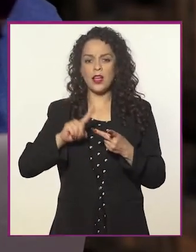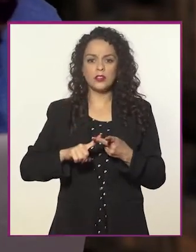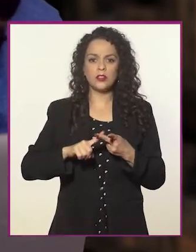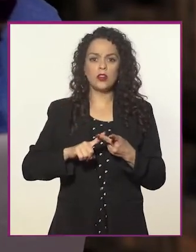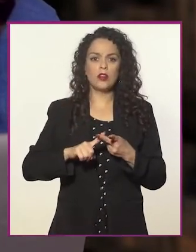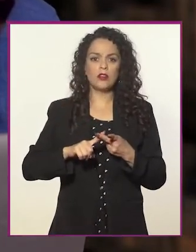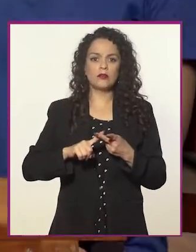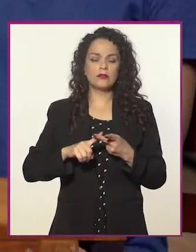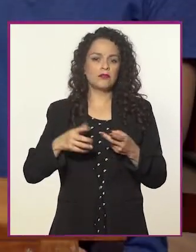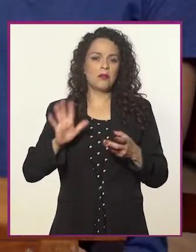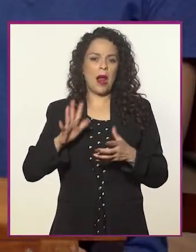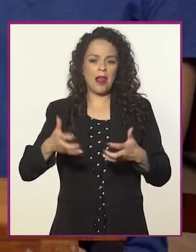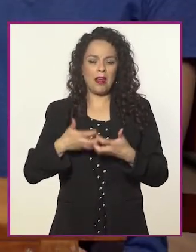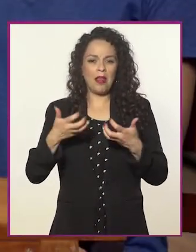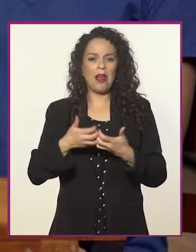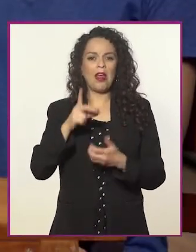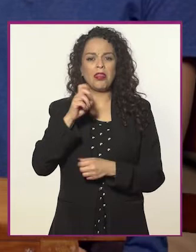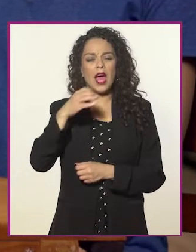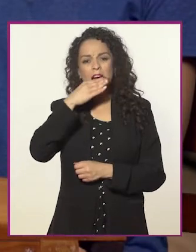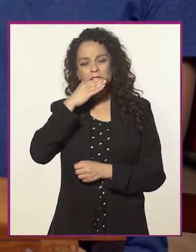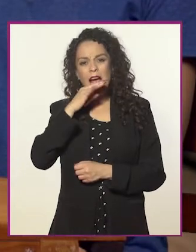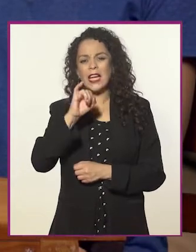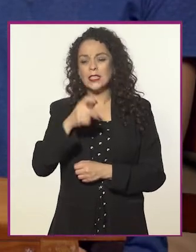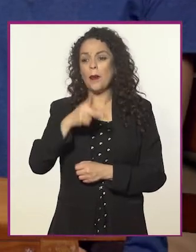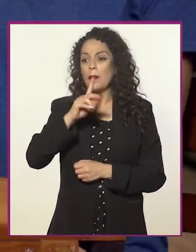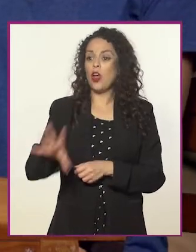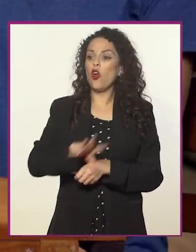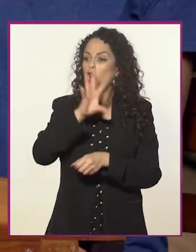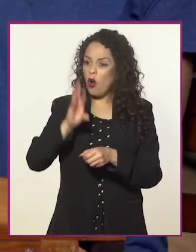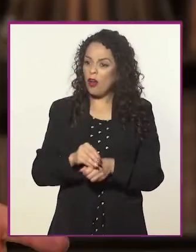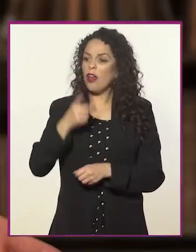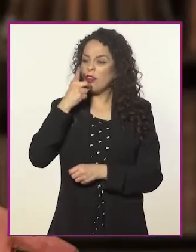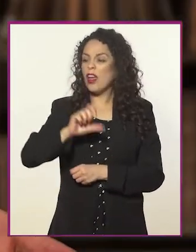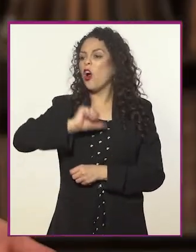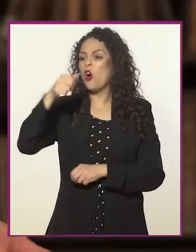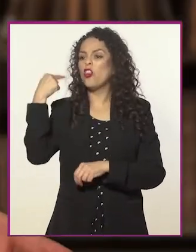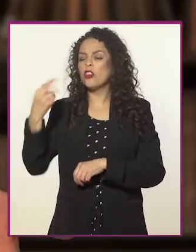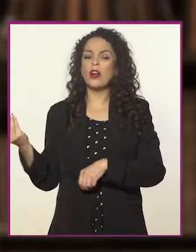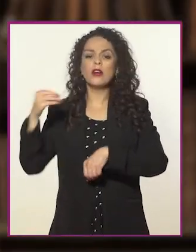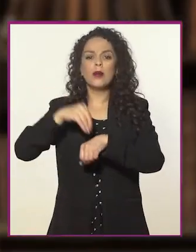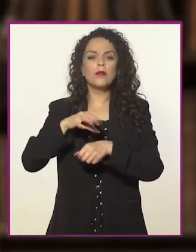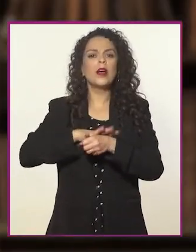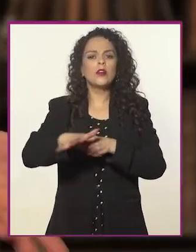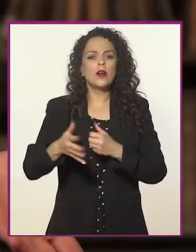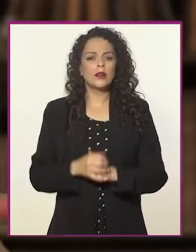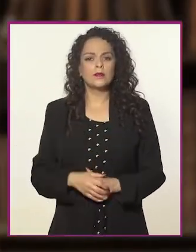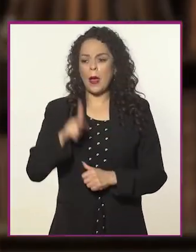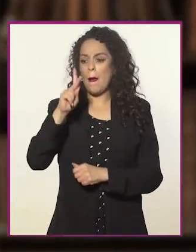cóctel de elote. Sí, pero si pudieras nombrar de nuevo todo, ¿qué otro nombre le puedes poner a pambazo?